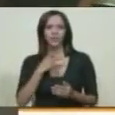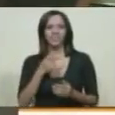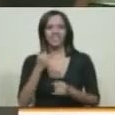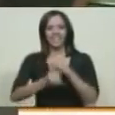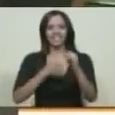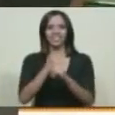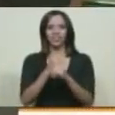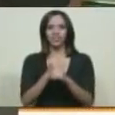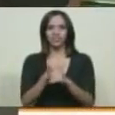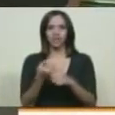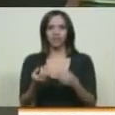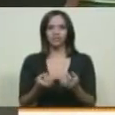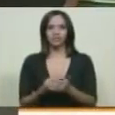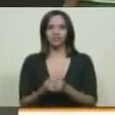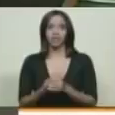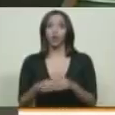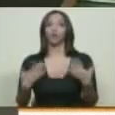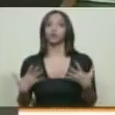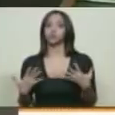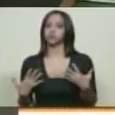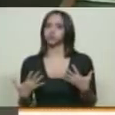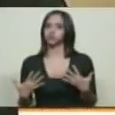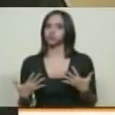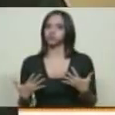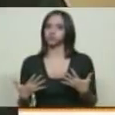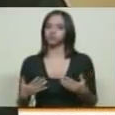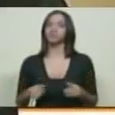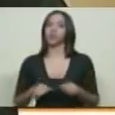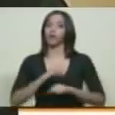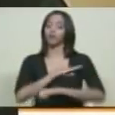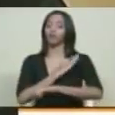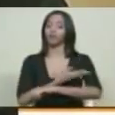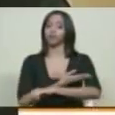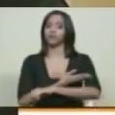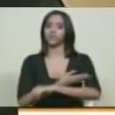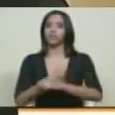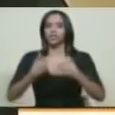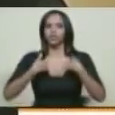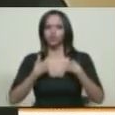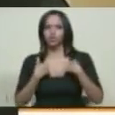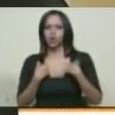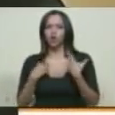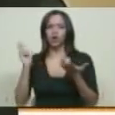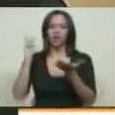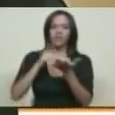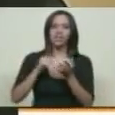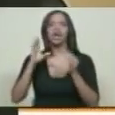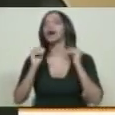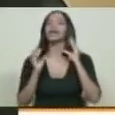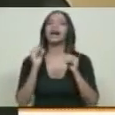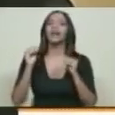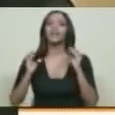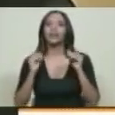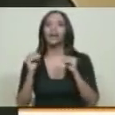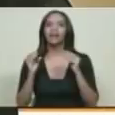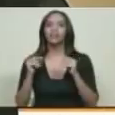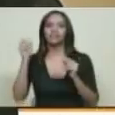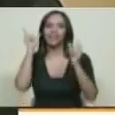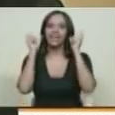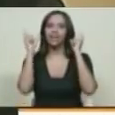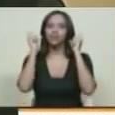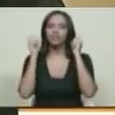internacional en este momento? Está candente, ¿no? Yo, básicamente, cuando venía aquí hablando y estaba oyendo ahora